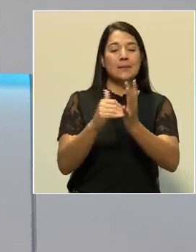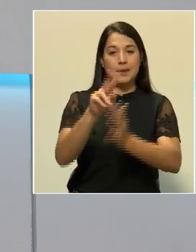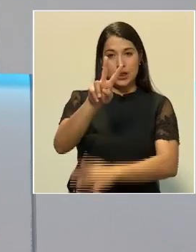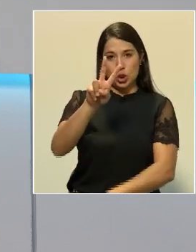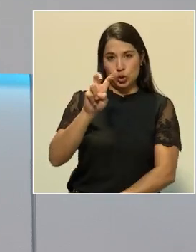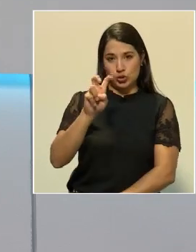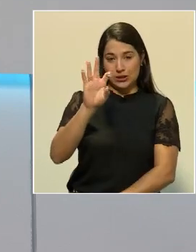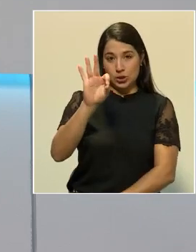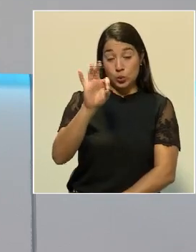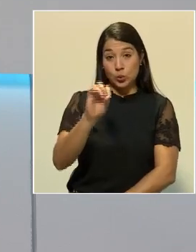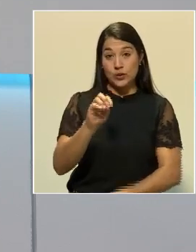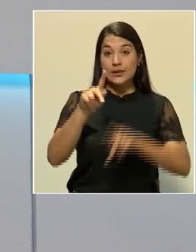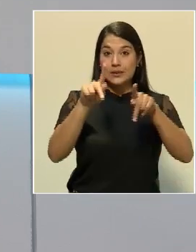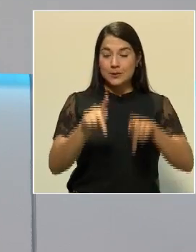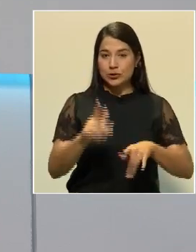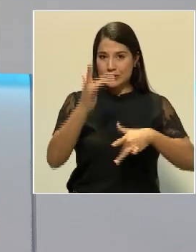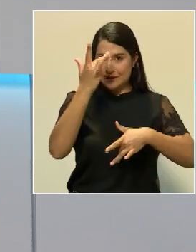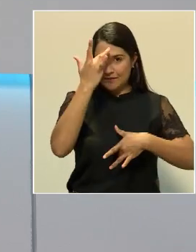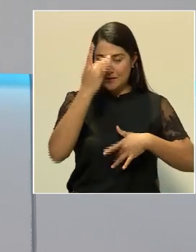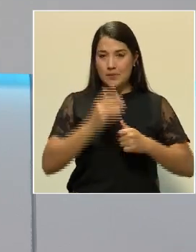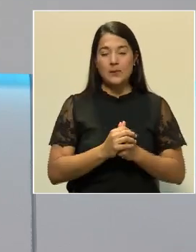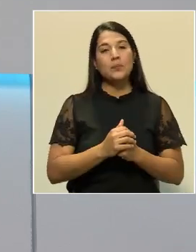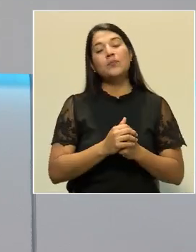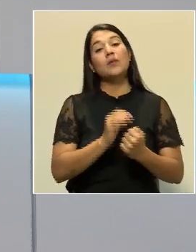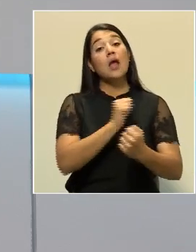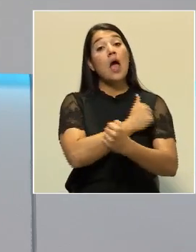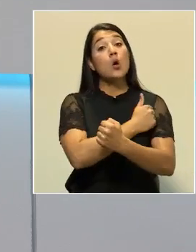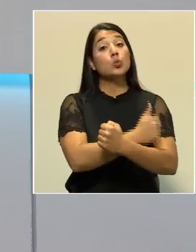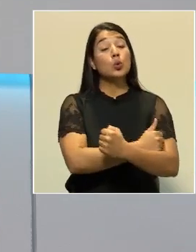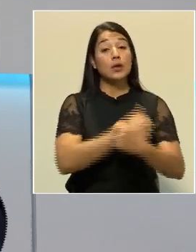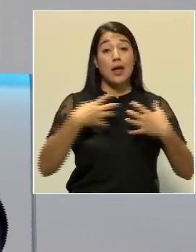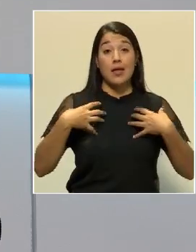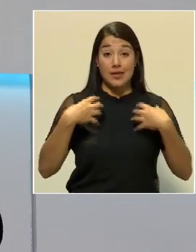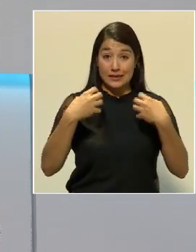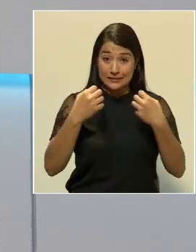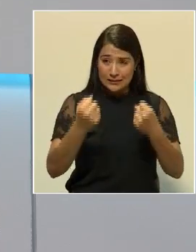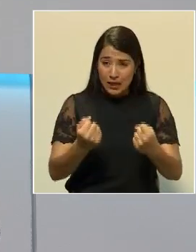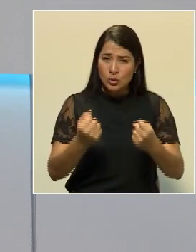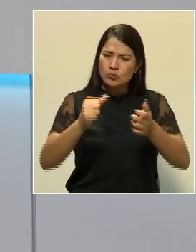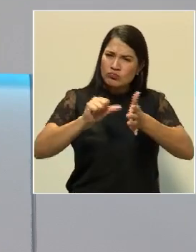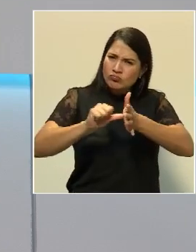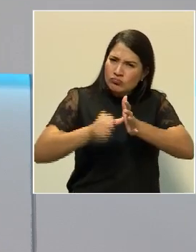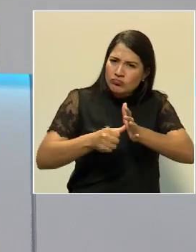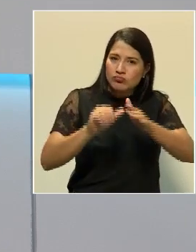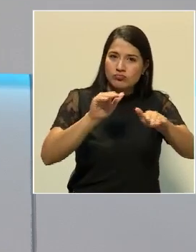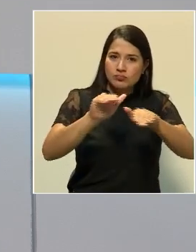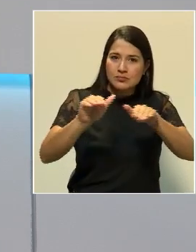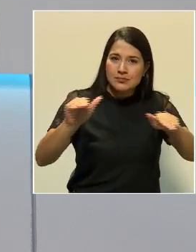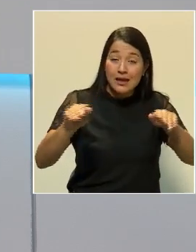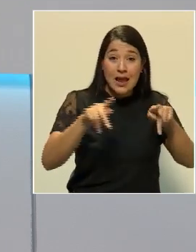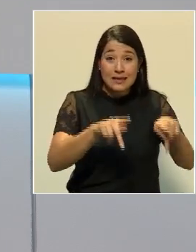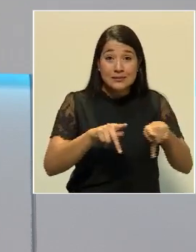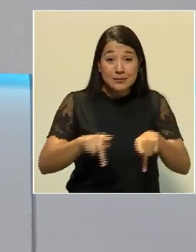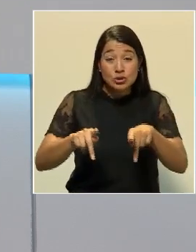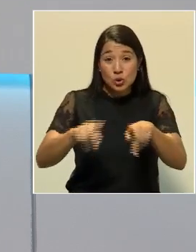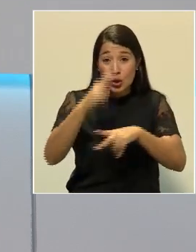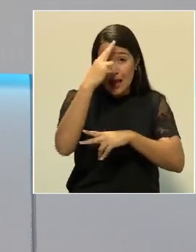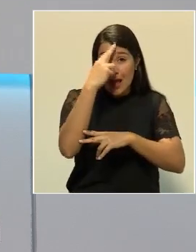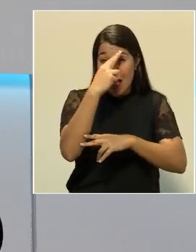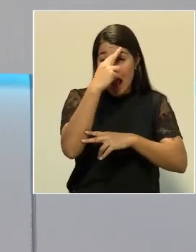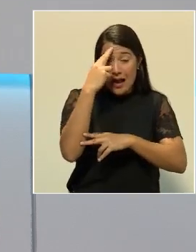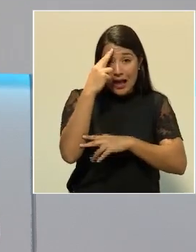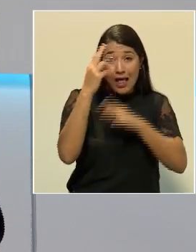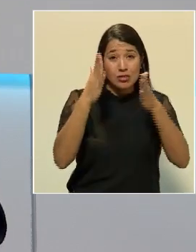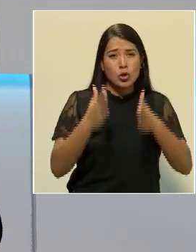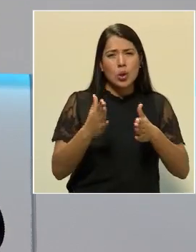17.290 contagios. Las autoridades sanitarias insisten ante la población católica para